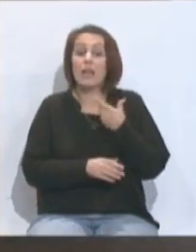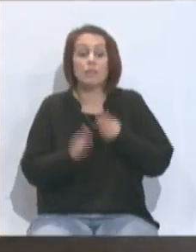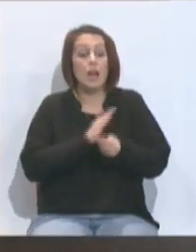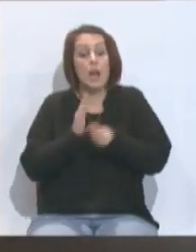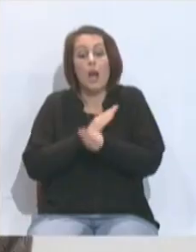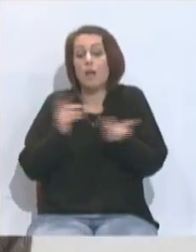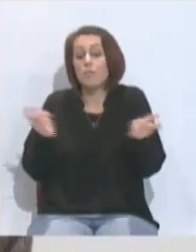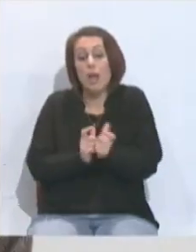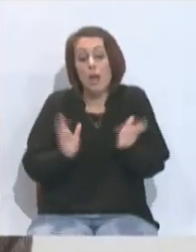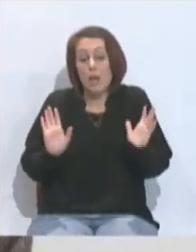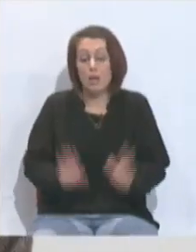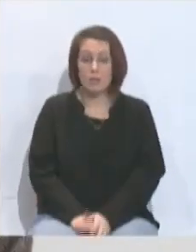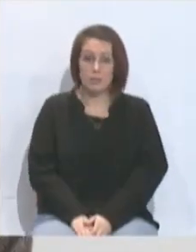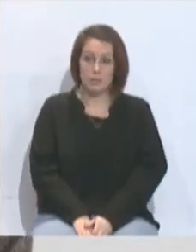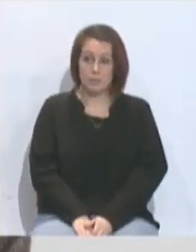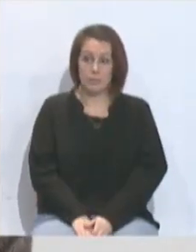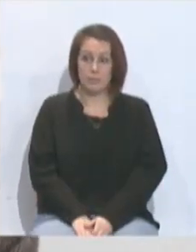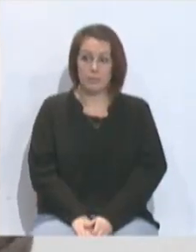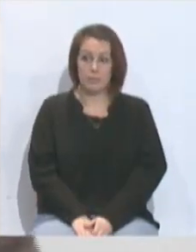natalidad.